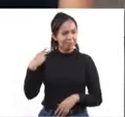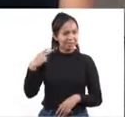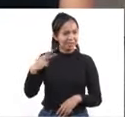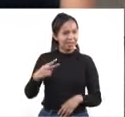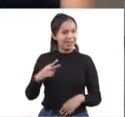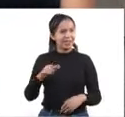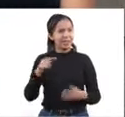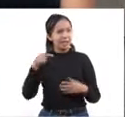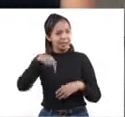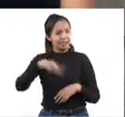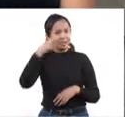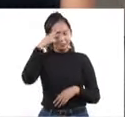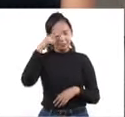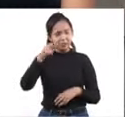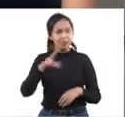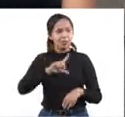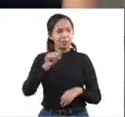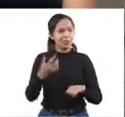madre no puede.